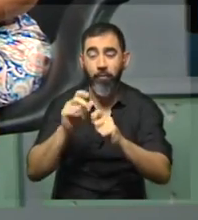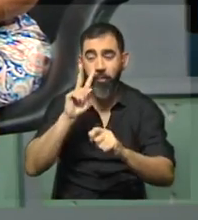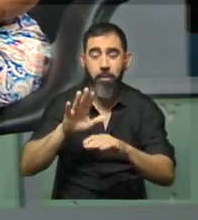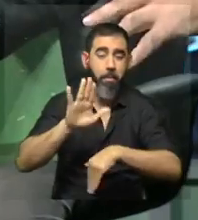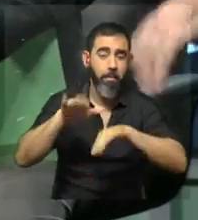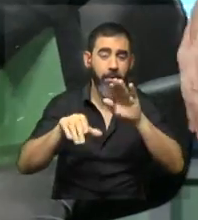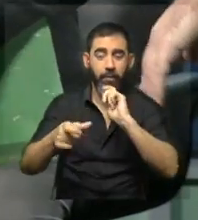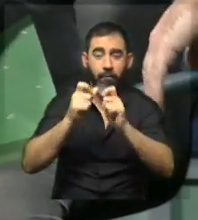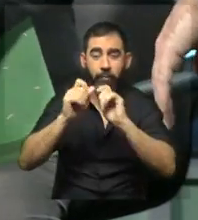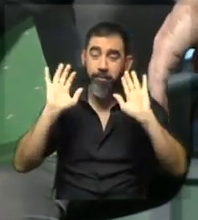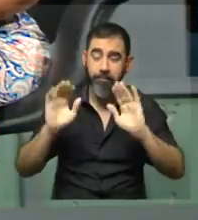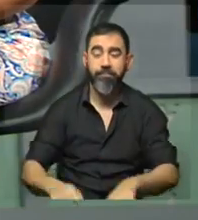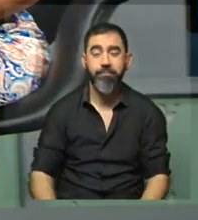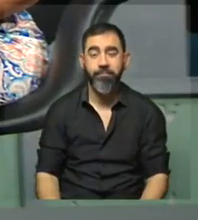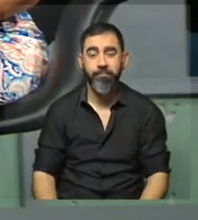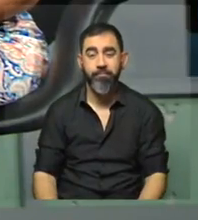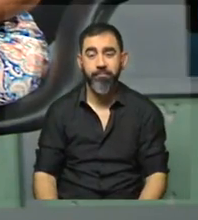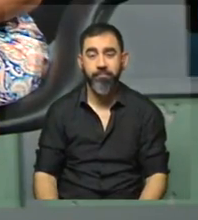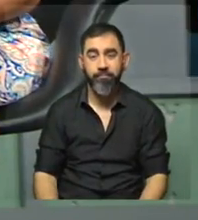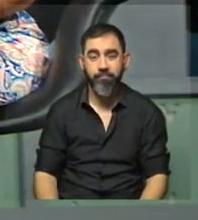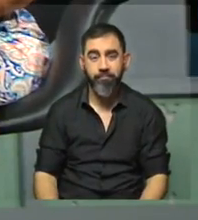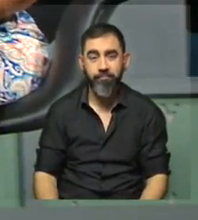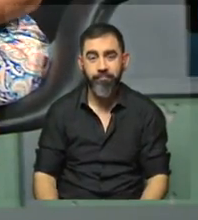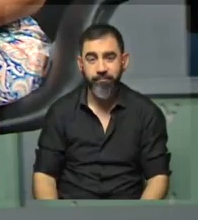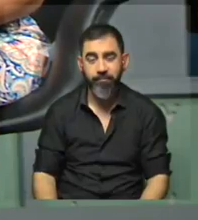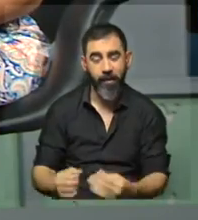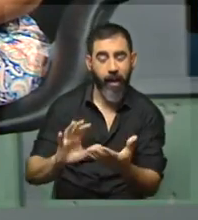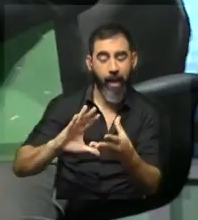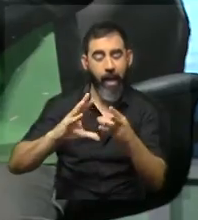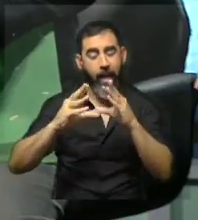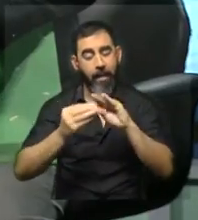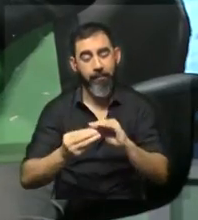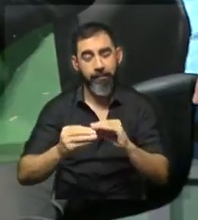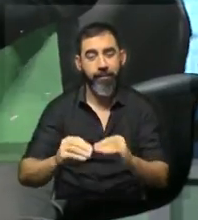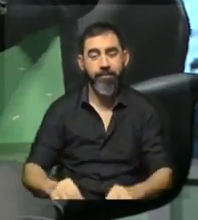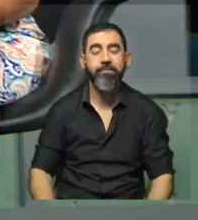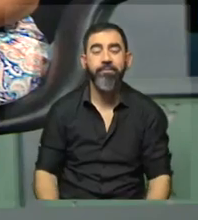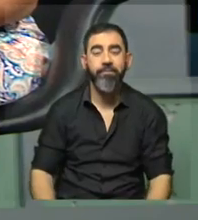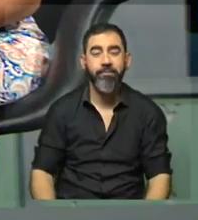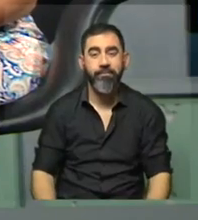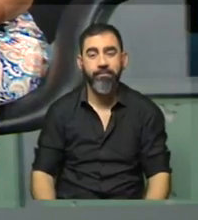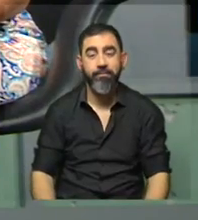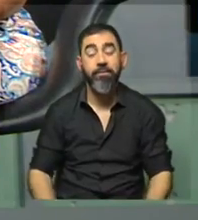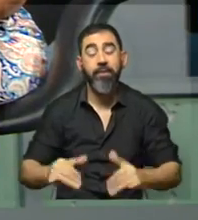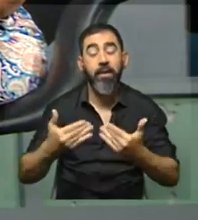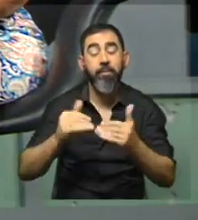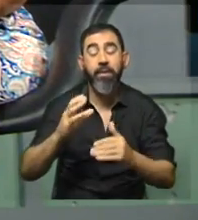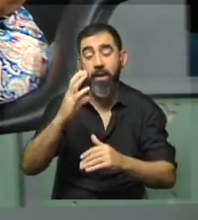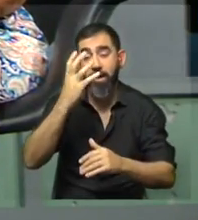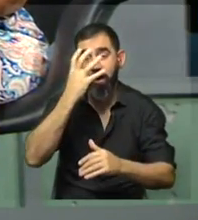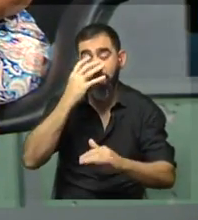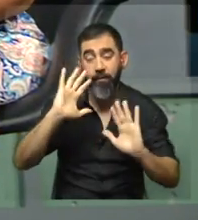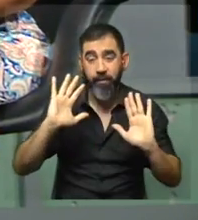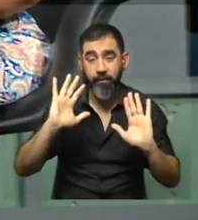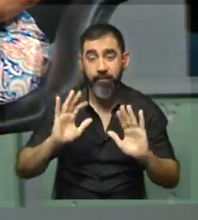Sí, seguro, ¿no? Puede haber lo que fuera, carnaval. Como la van acomodando en el aire ahora. Es muy cierto. Ya empezamos con la locura carnavalero nosotros. Sí.